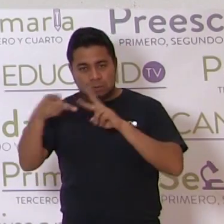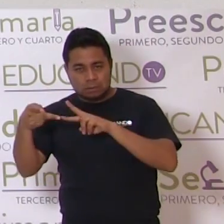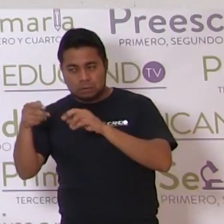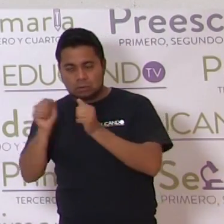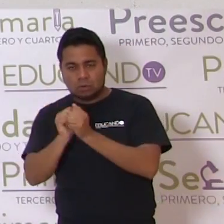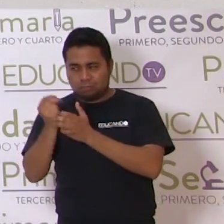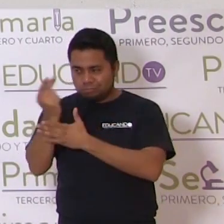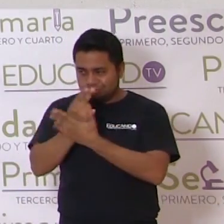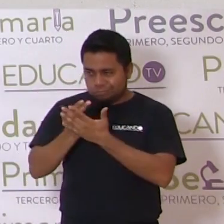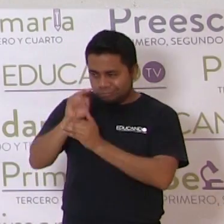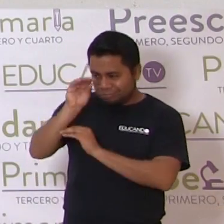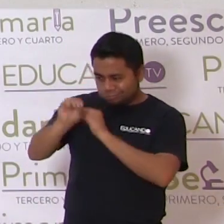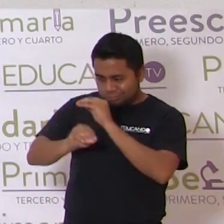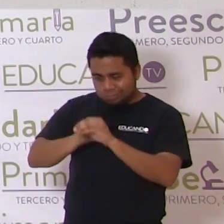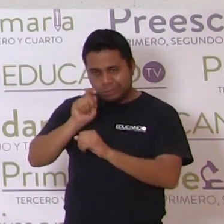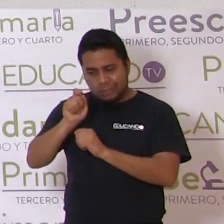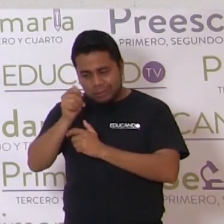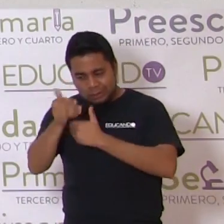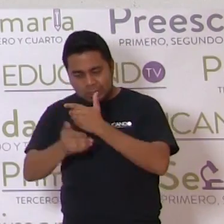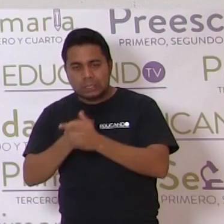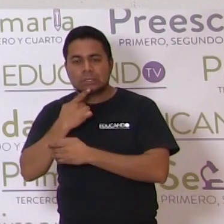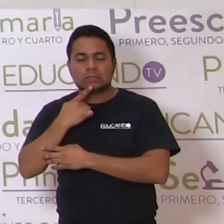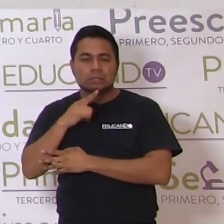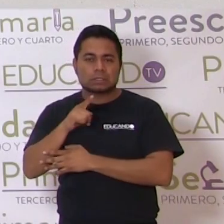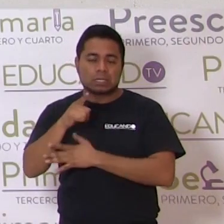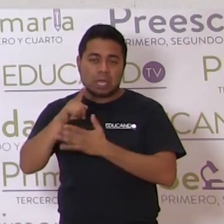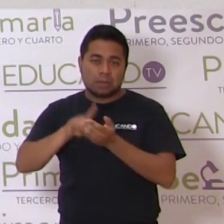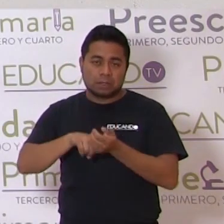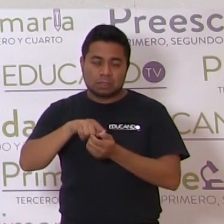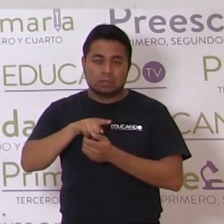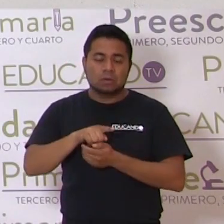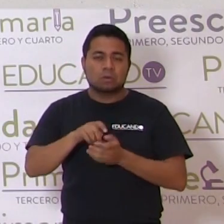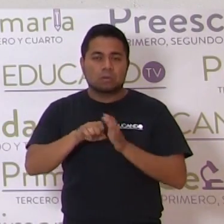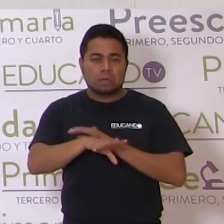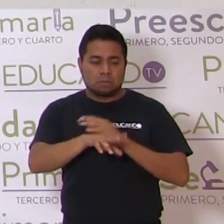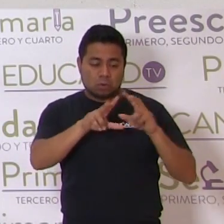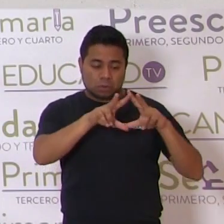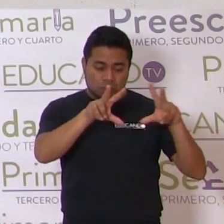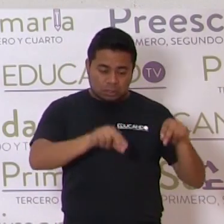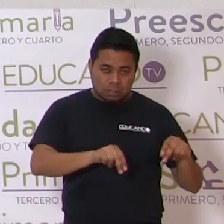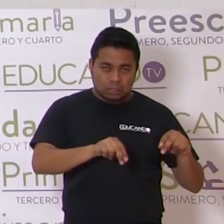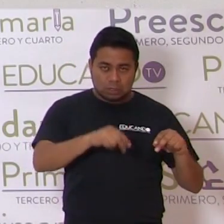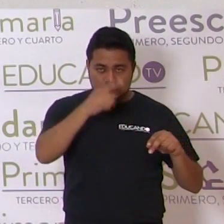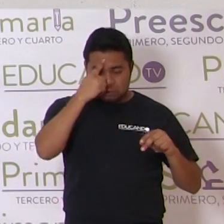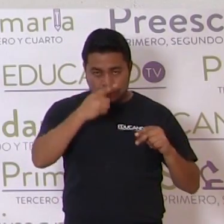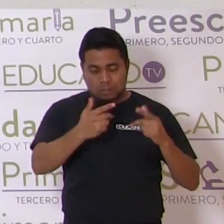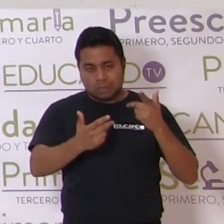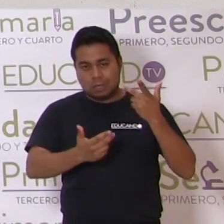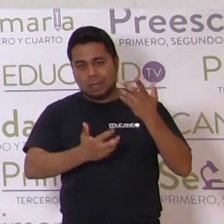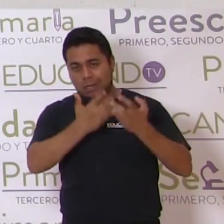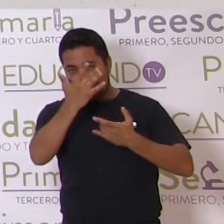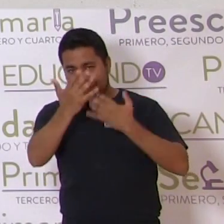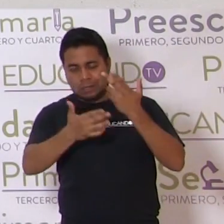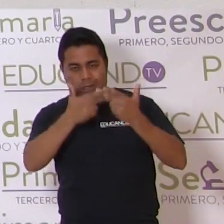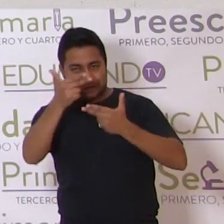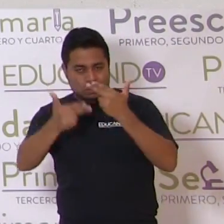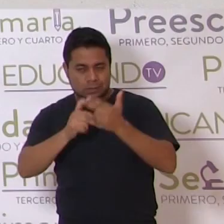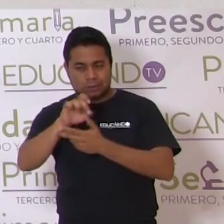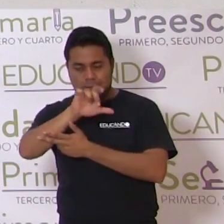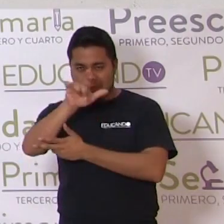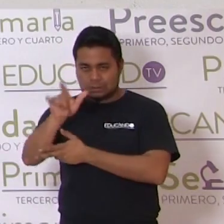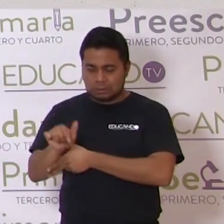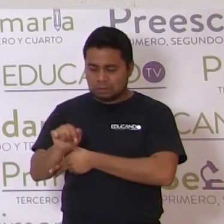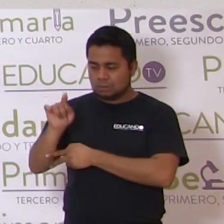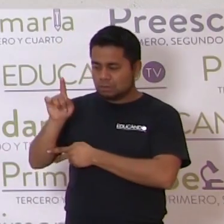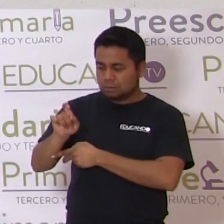diagrama. Y entonces nos dice que del estado sólido de un grado baja al estado gaseoso y después al